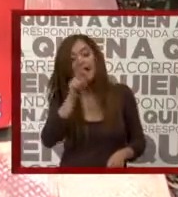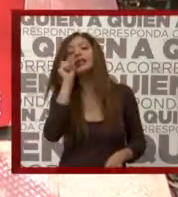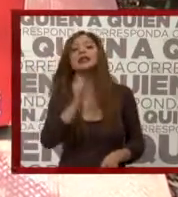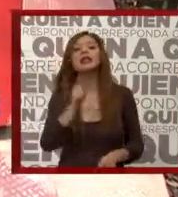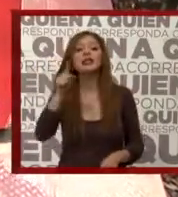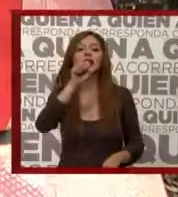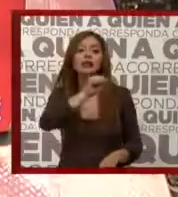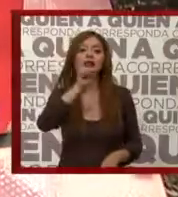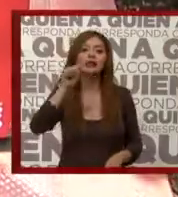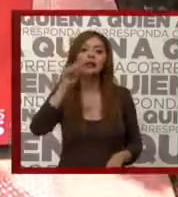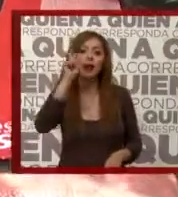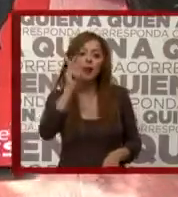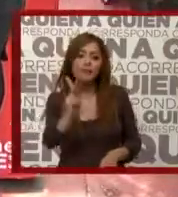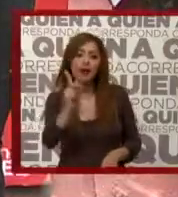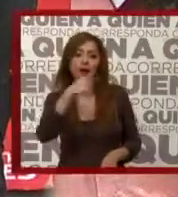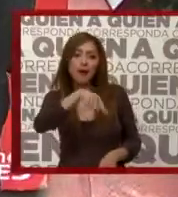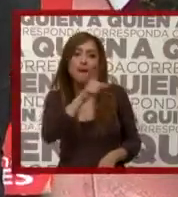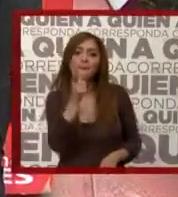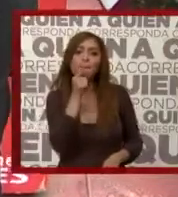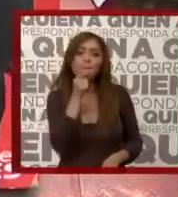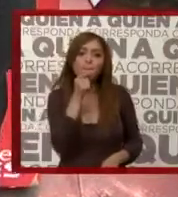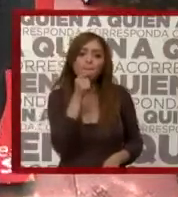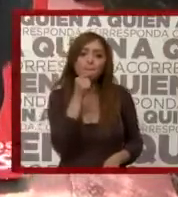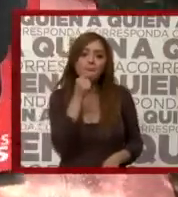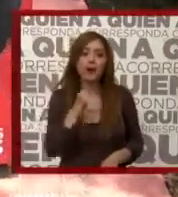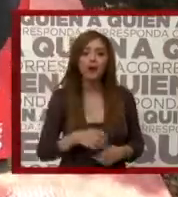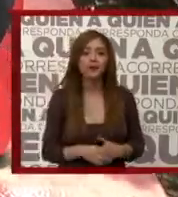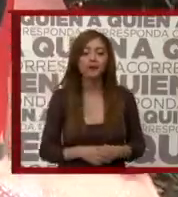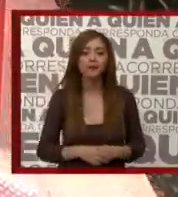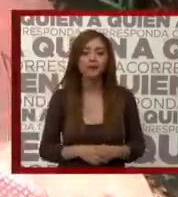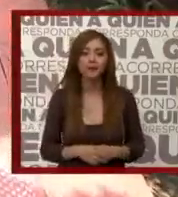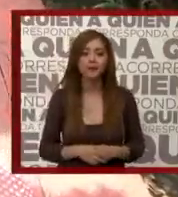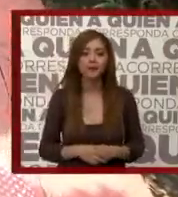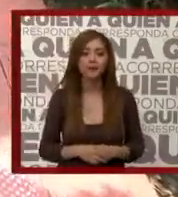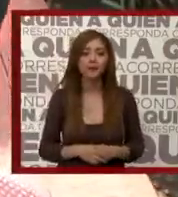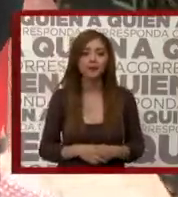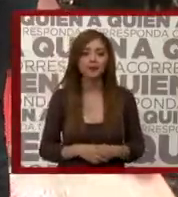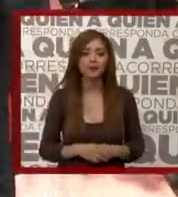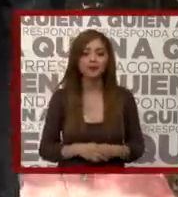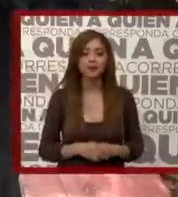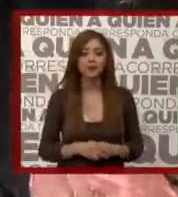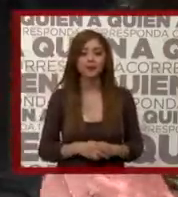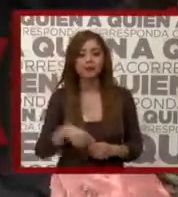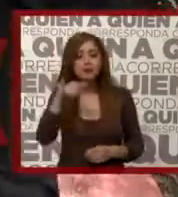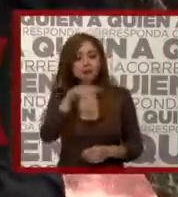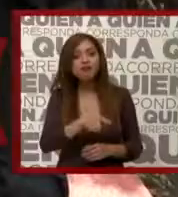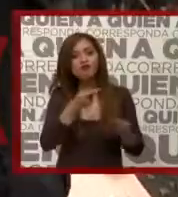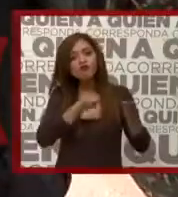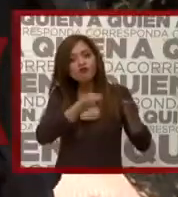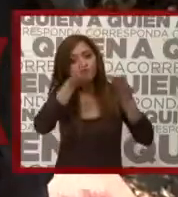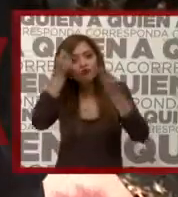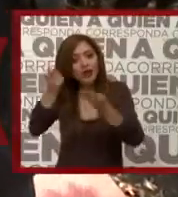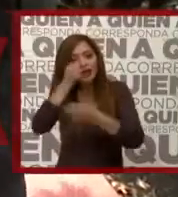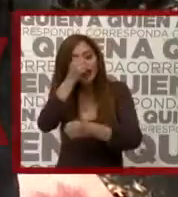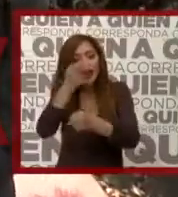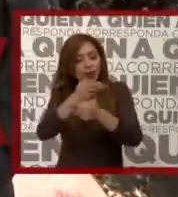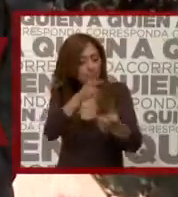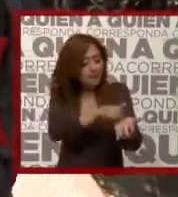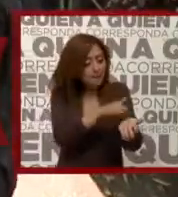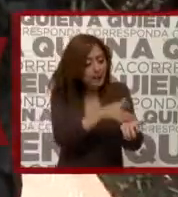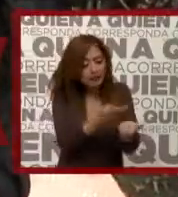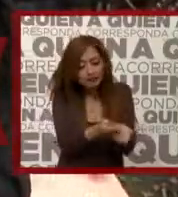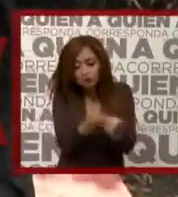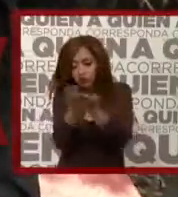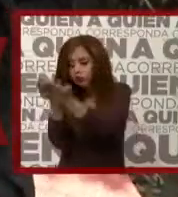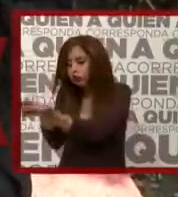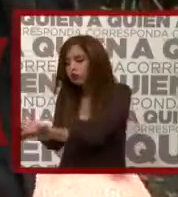Secretaría de Seguridad Pública, la unidad de contacto, la Secretaría de Seguridad Pública del Distrito Federal, de la Ciudad de México, llega directo al secretario. Hoy terminando